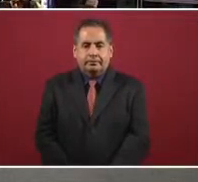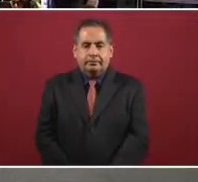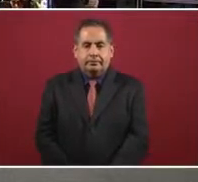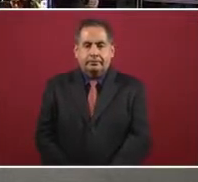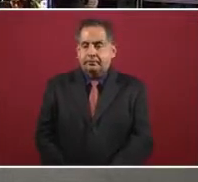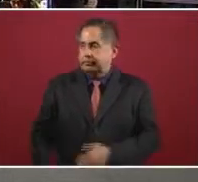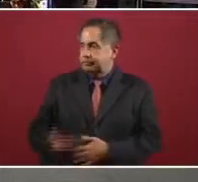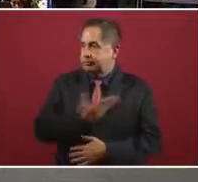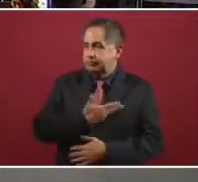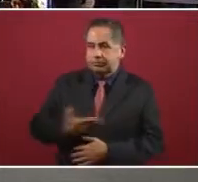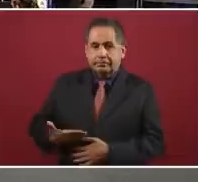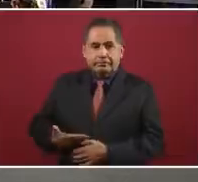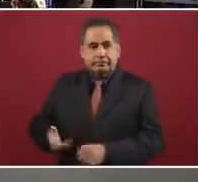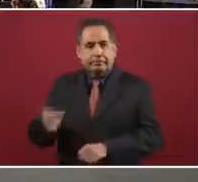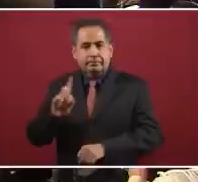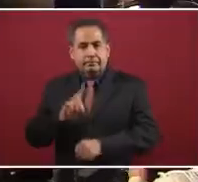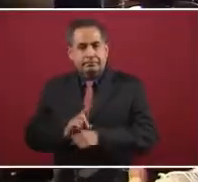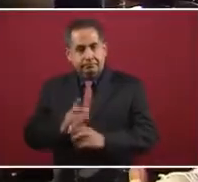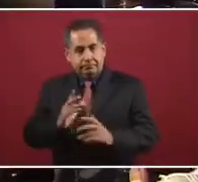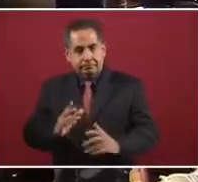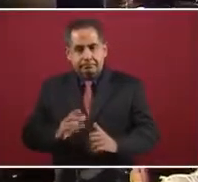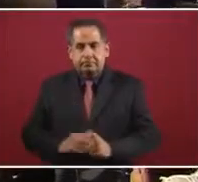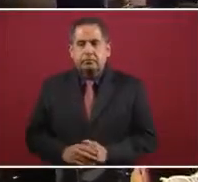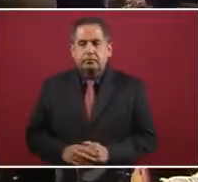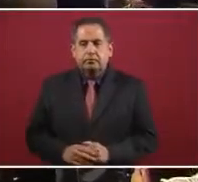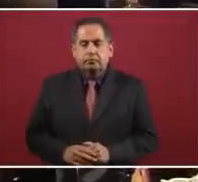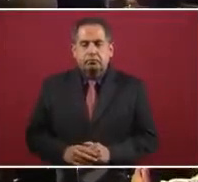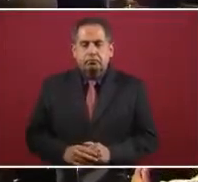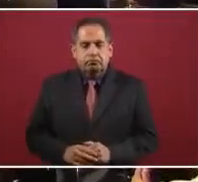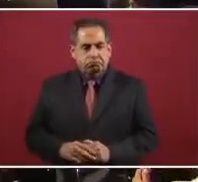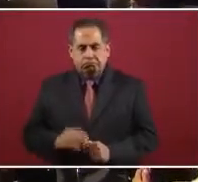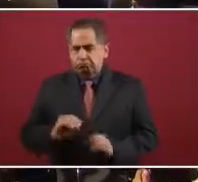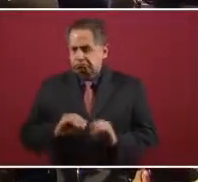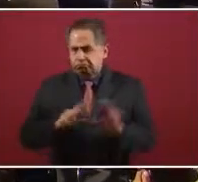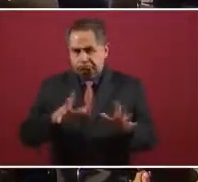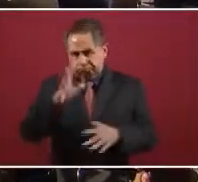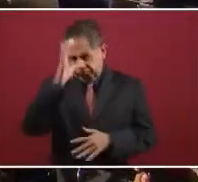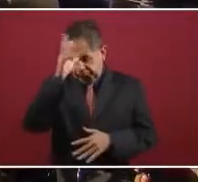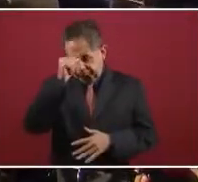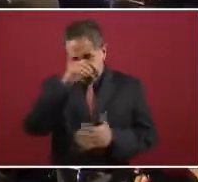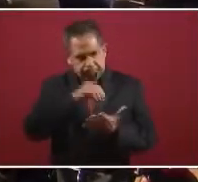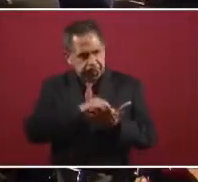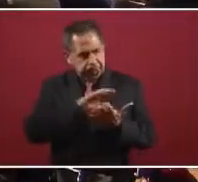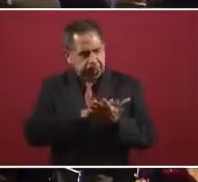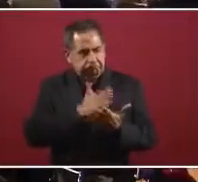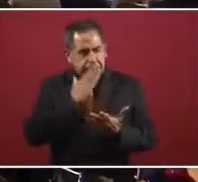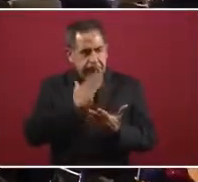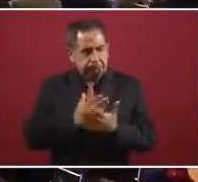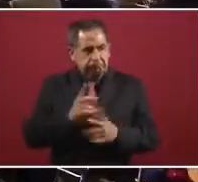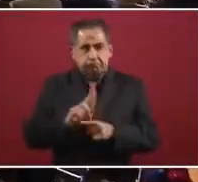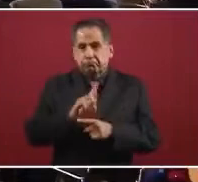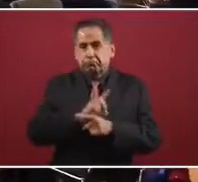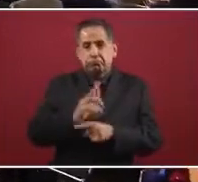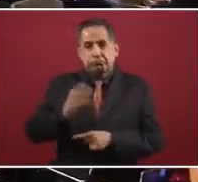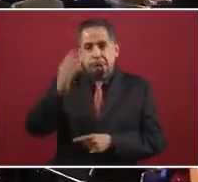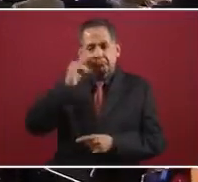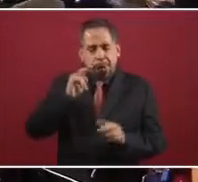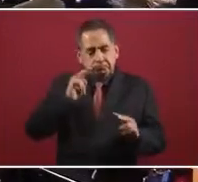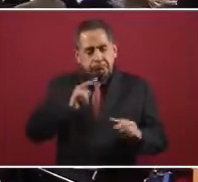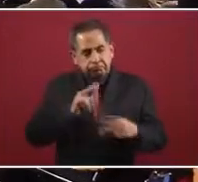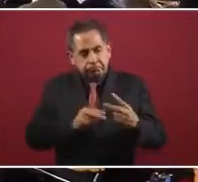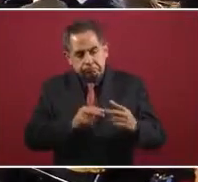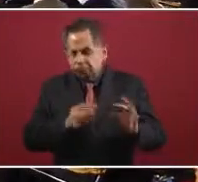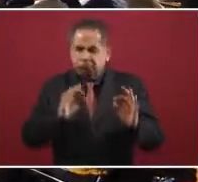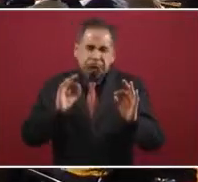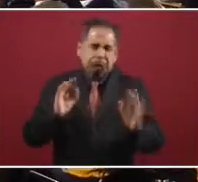Presidente, buen día. Sin duda, un gran acuerdo. Ya tenía rato de estarse viendo. Se